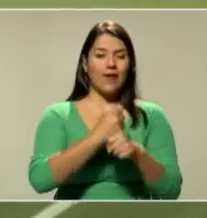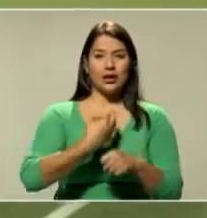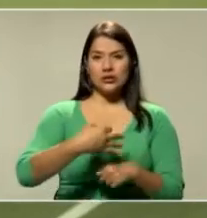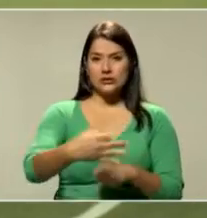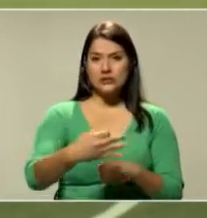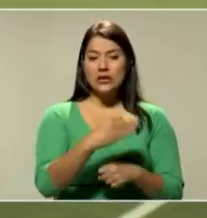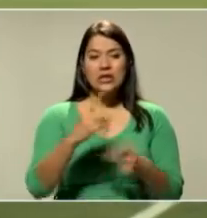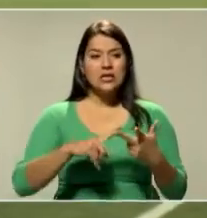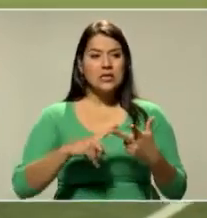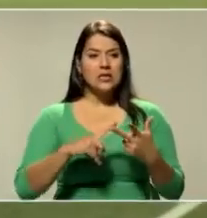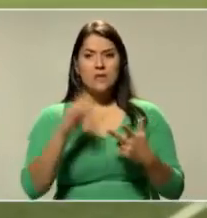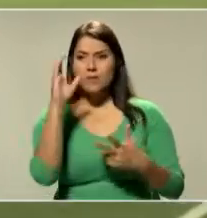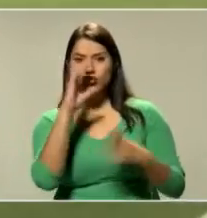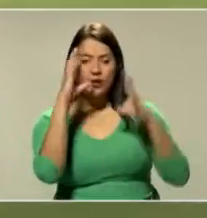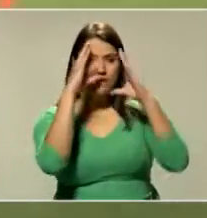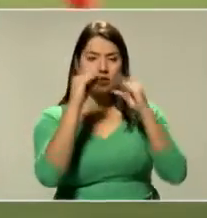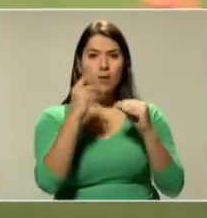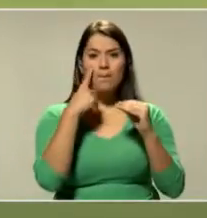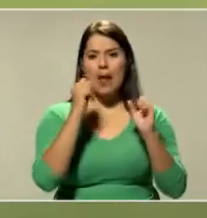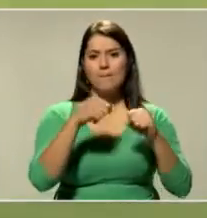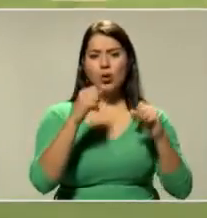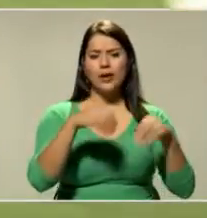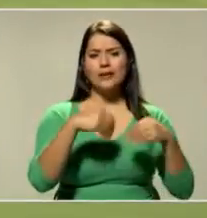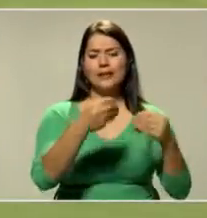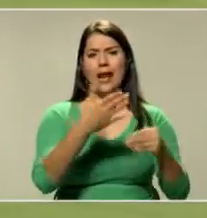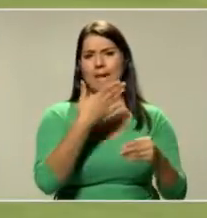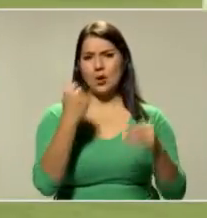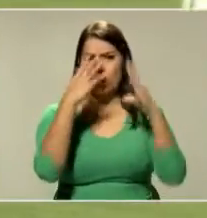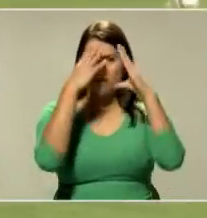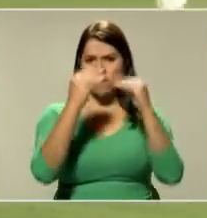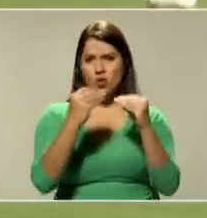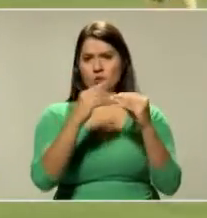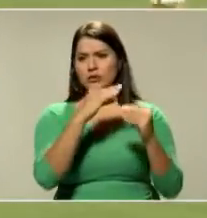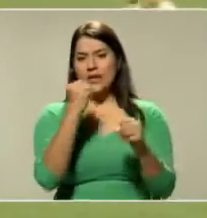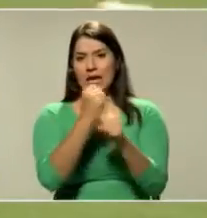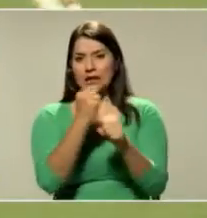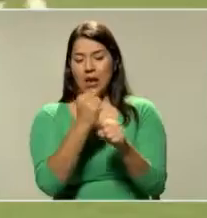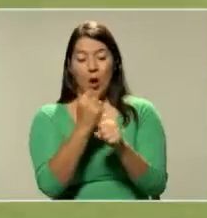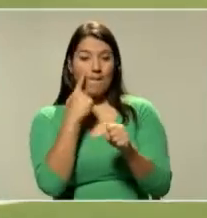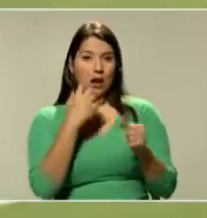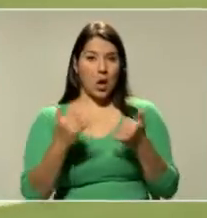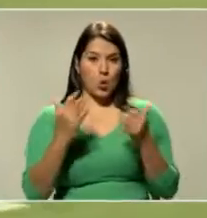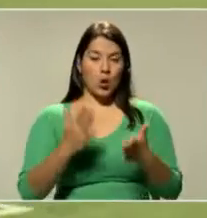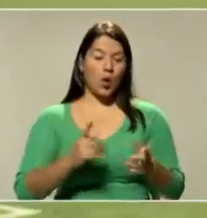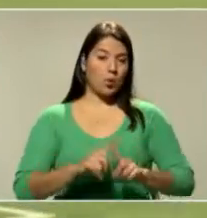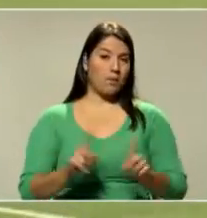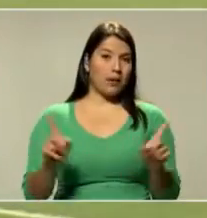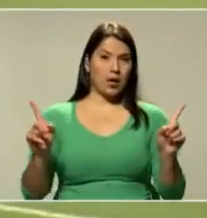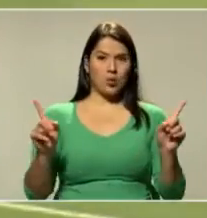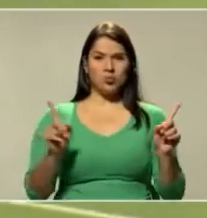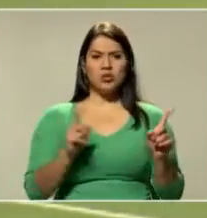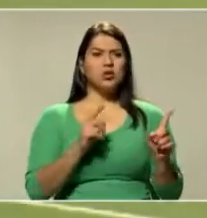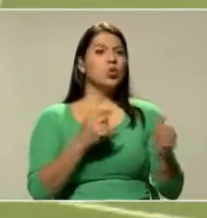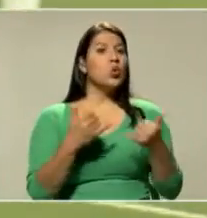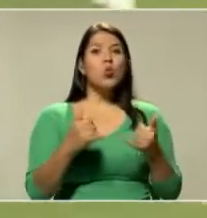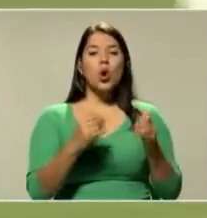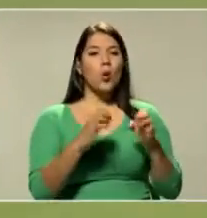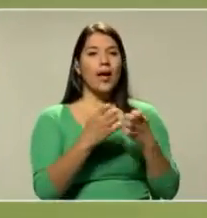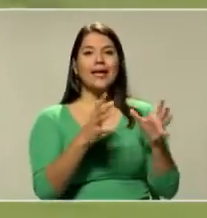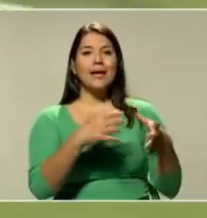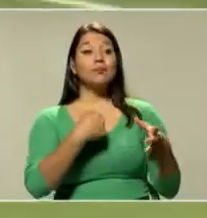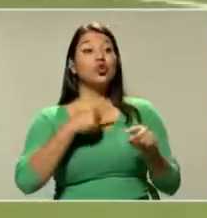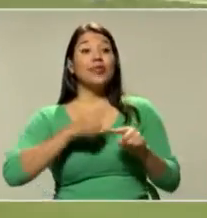e informarme bien para darle la mejor información y el trabajo a los jugadores, pero esto es un juego colectivo, yo dependo